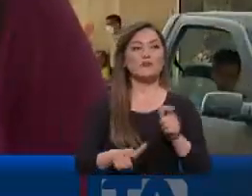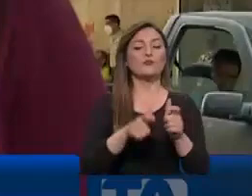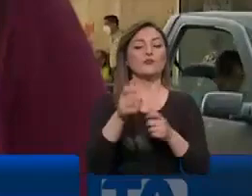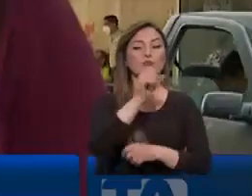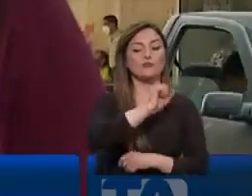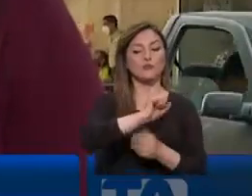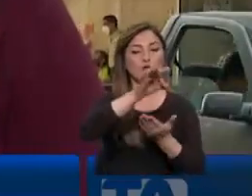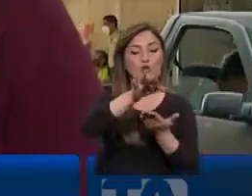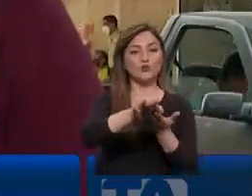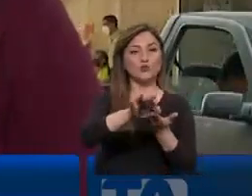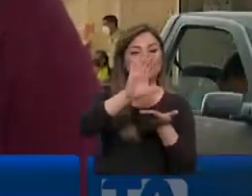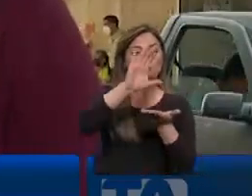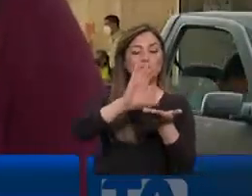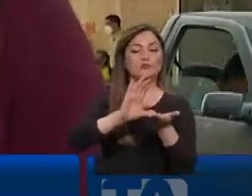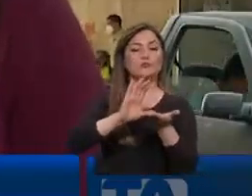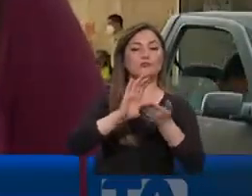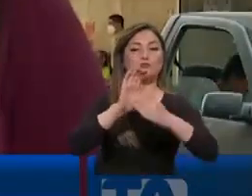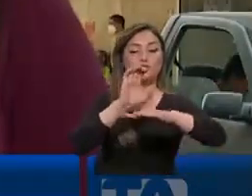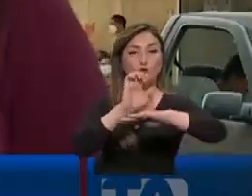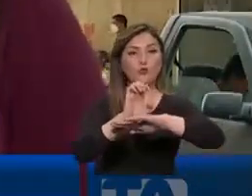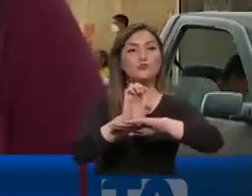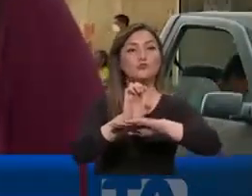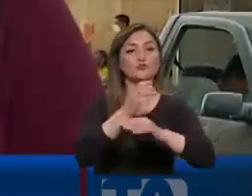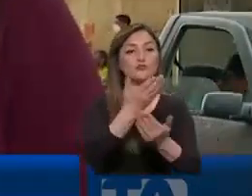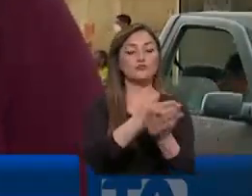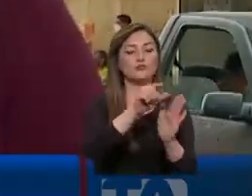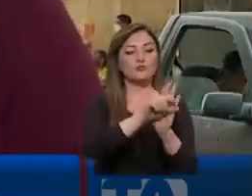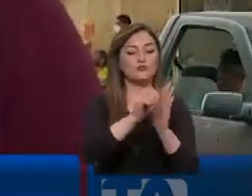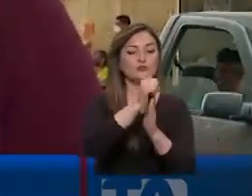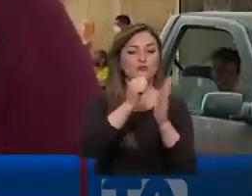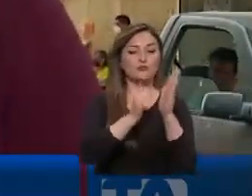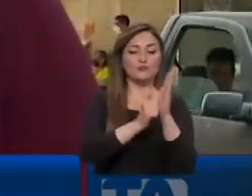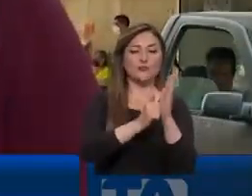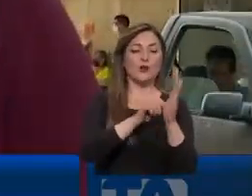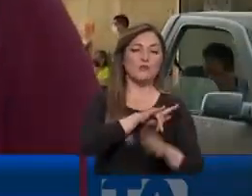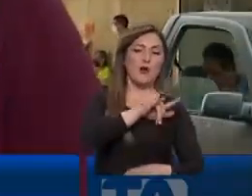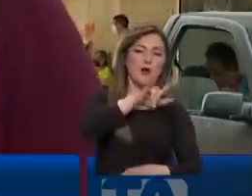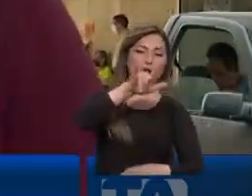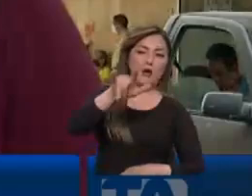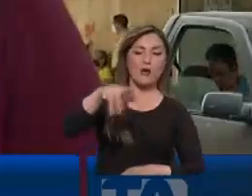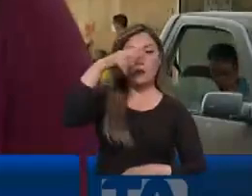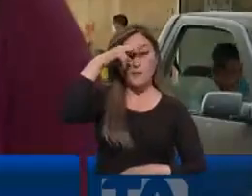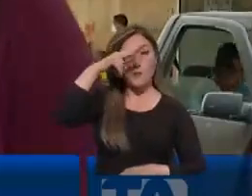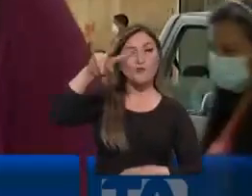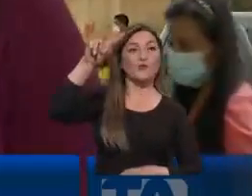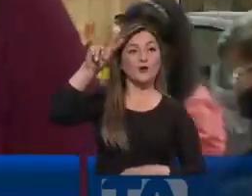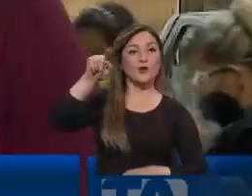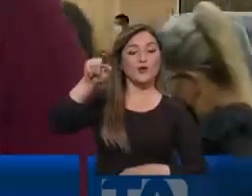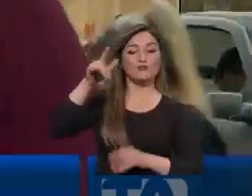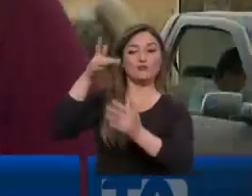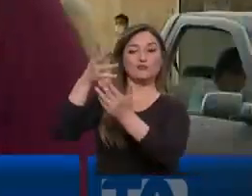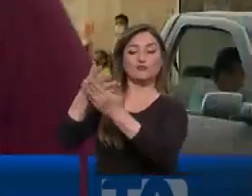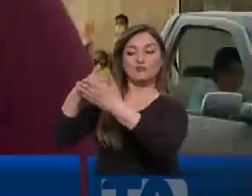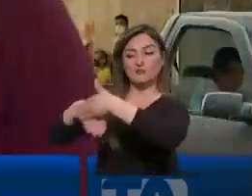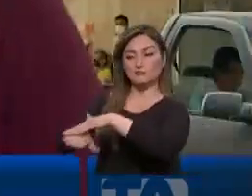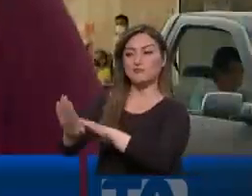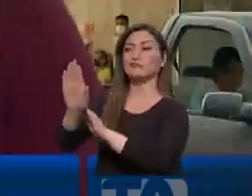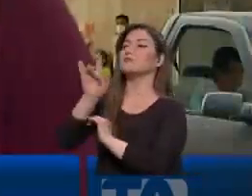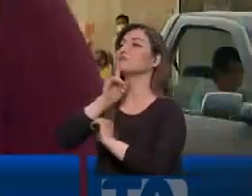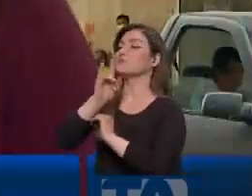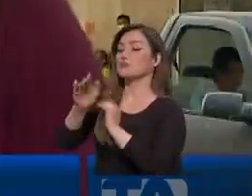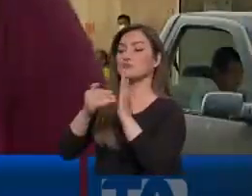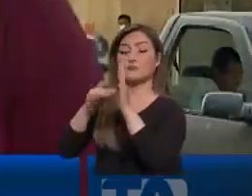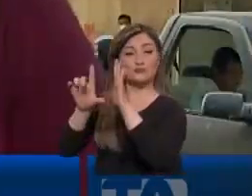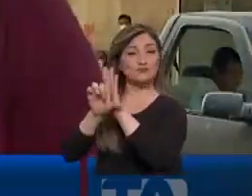la zona centro del país, y les ofertaban viajes hacia México para luego llegar de forma ilegal a Estados Unidos.